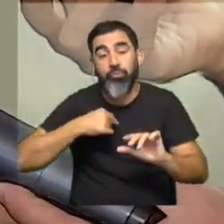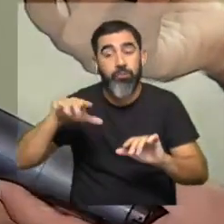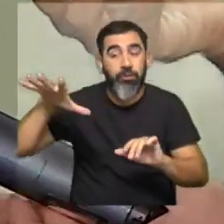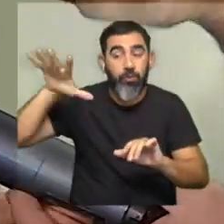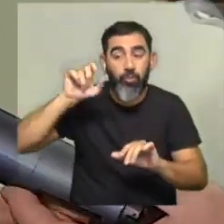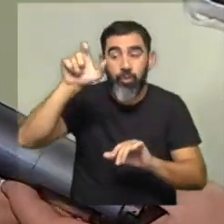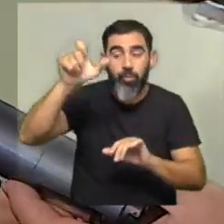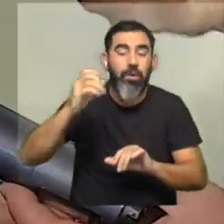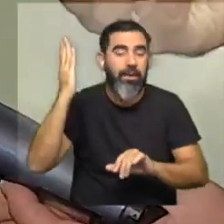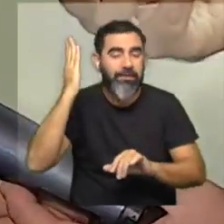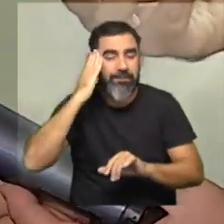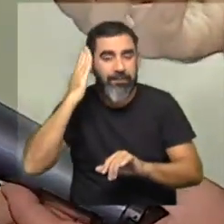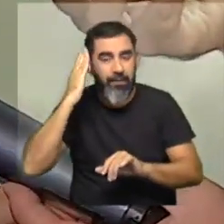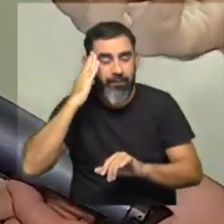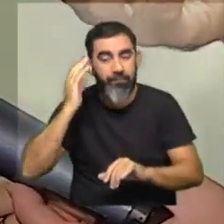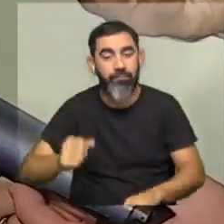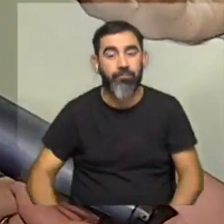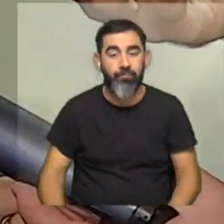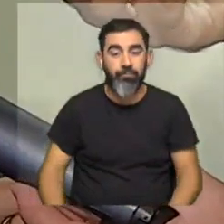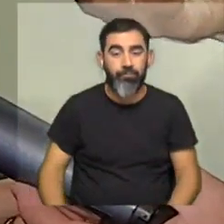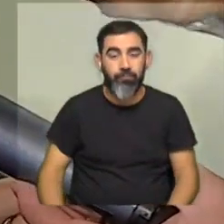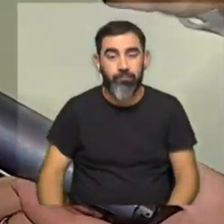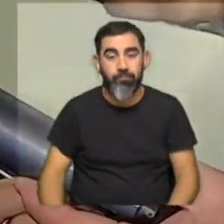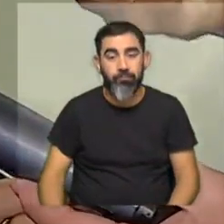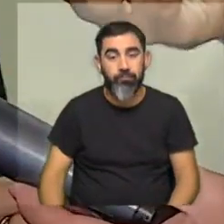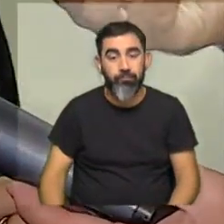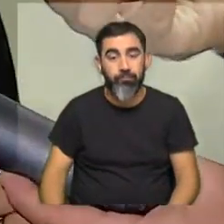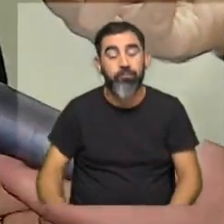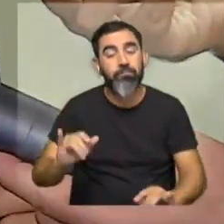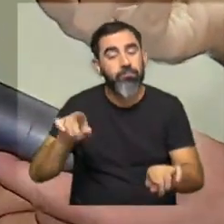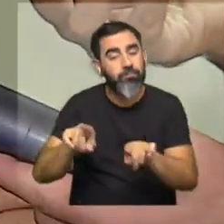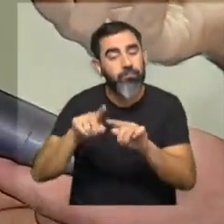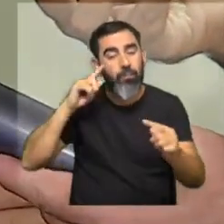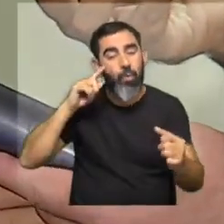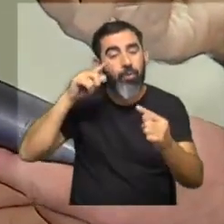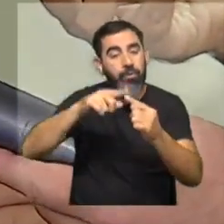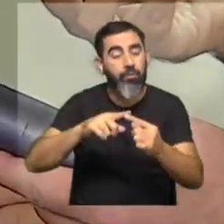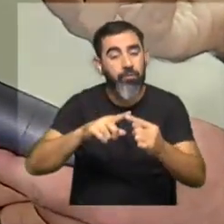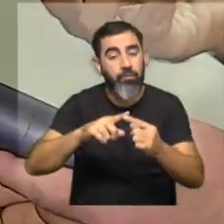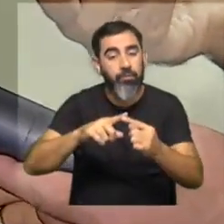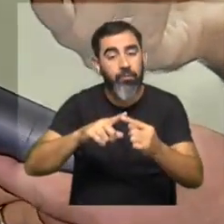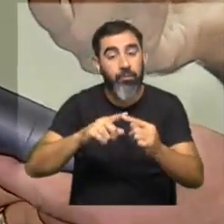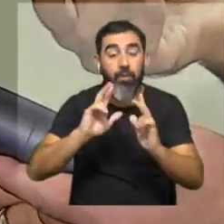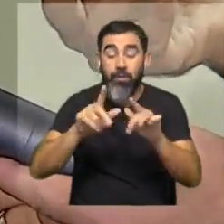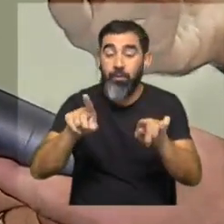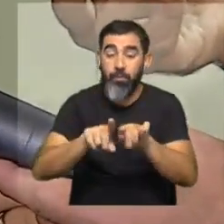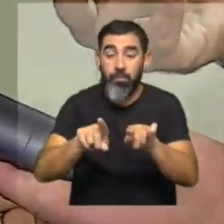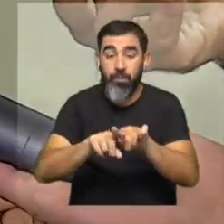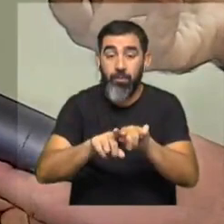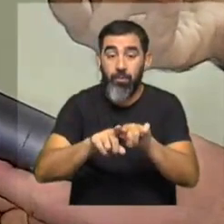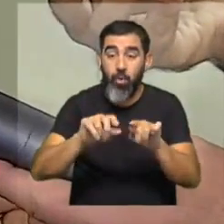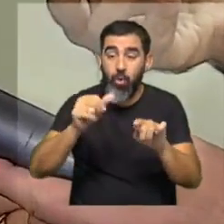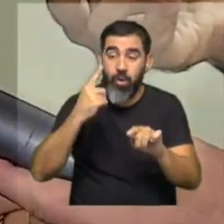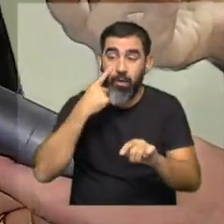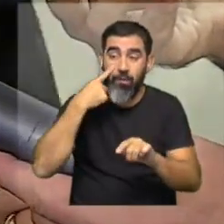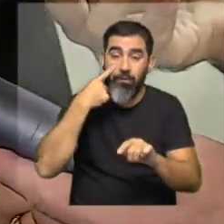a los que tienen los números, de todas maneras sigue cumpliéndose con el objetivo que es que el que dije al principio, es decir, lograr